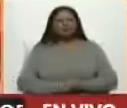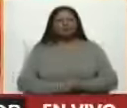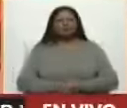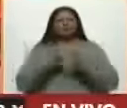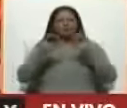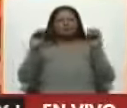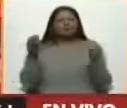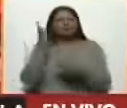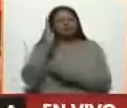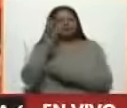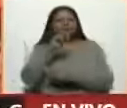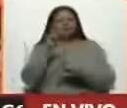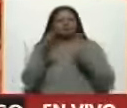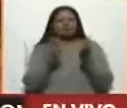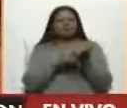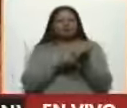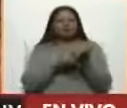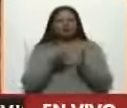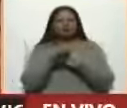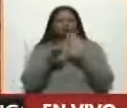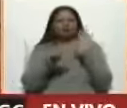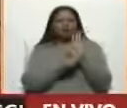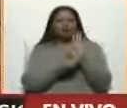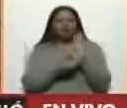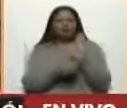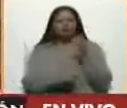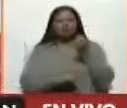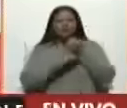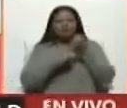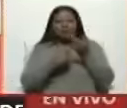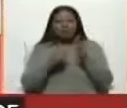una Asamblea Nacional Constituyente en base a esta Constitución.